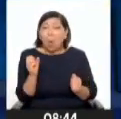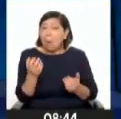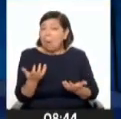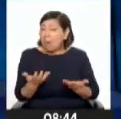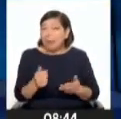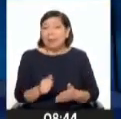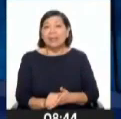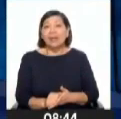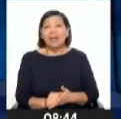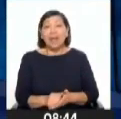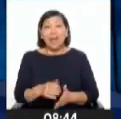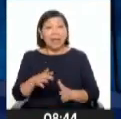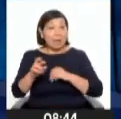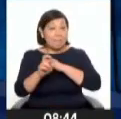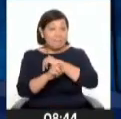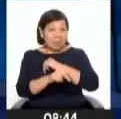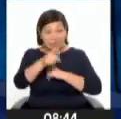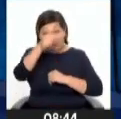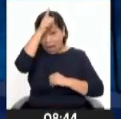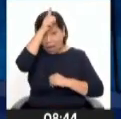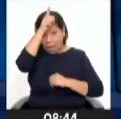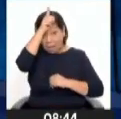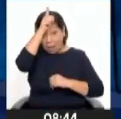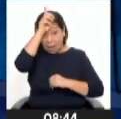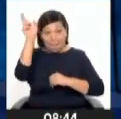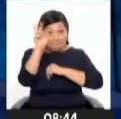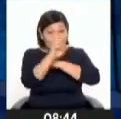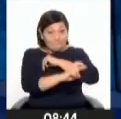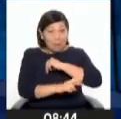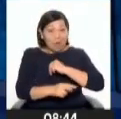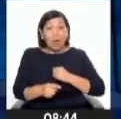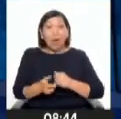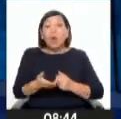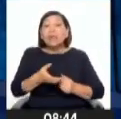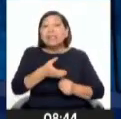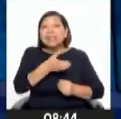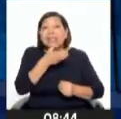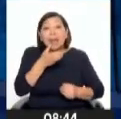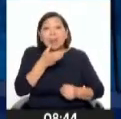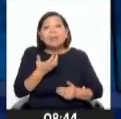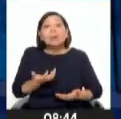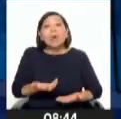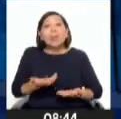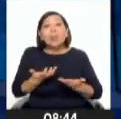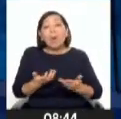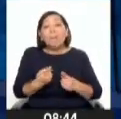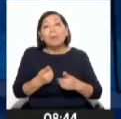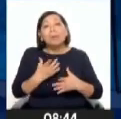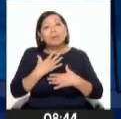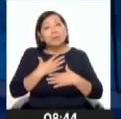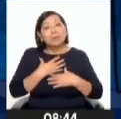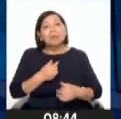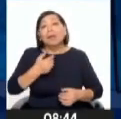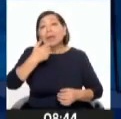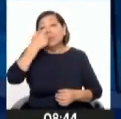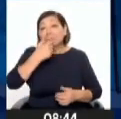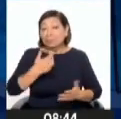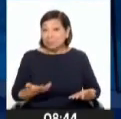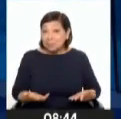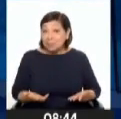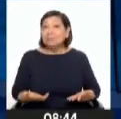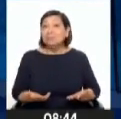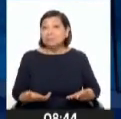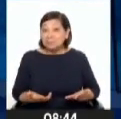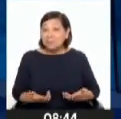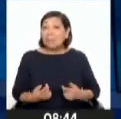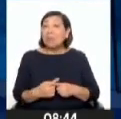caliente. Les cuento que en Alemania suelen utilizar la cerveza caliente para aliviar los síntomas de la gripe. Y eso es algo